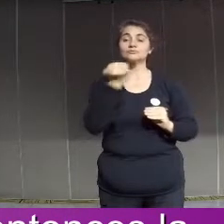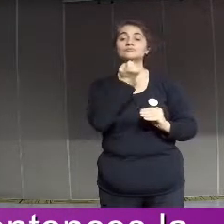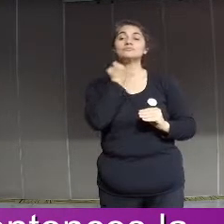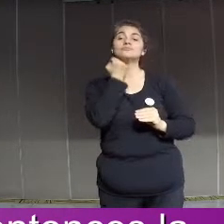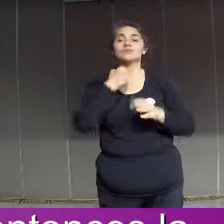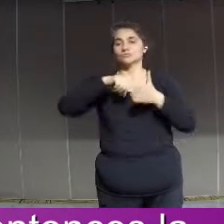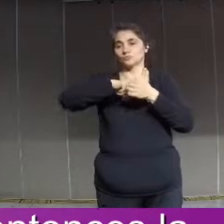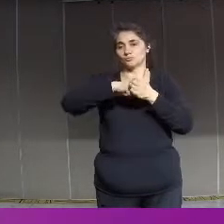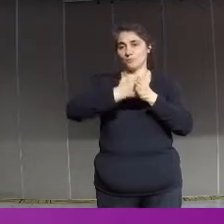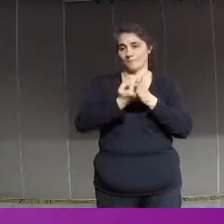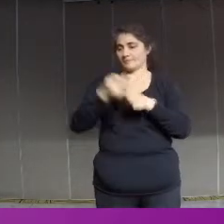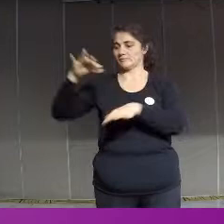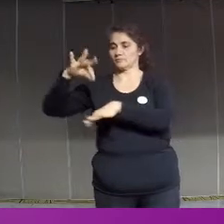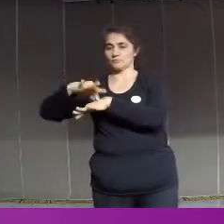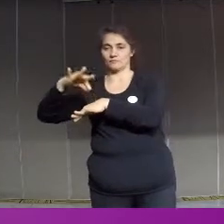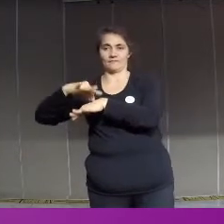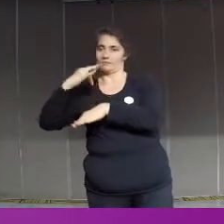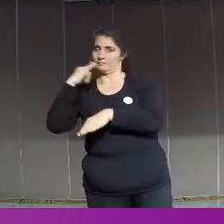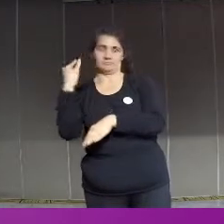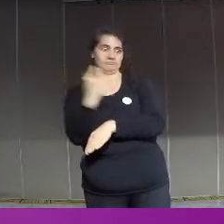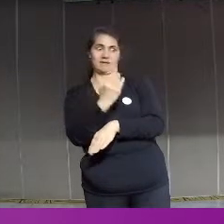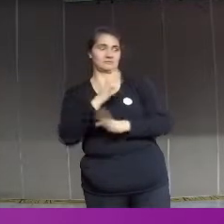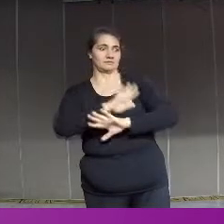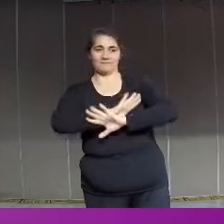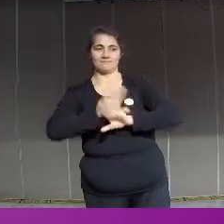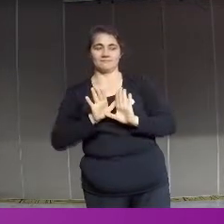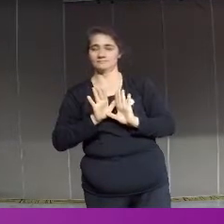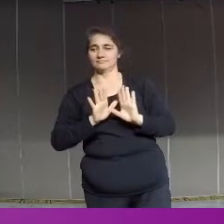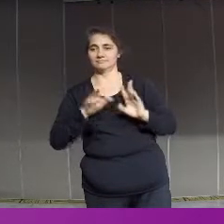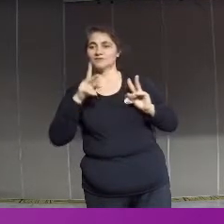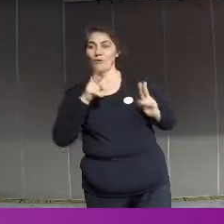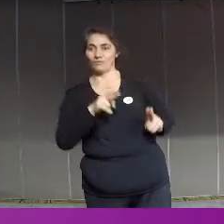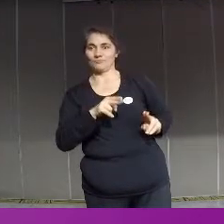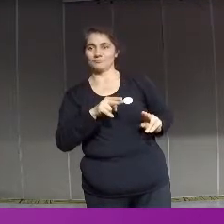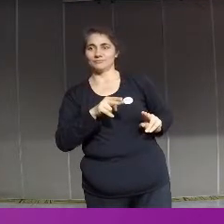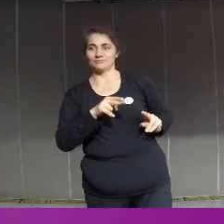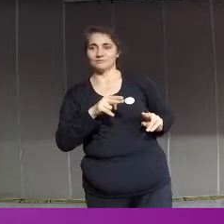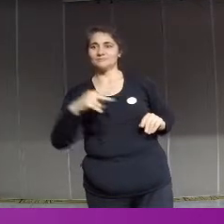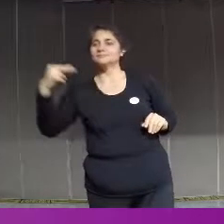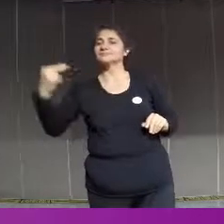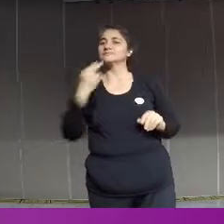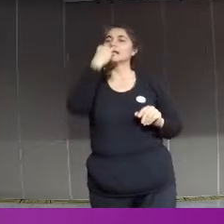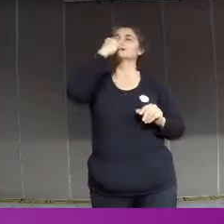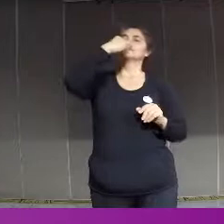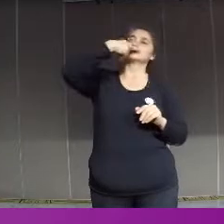médicos, inclusive debería haber un equipo para aspirar a un paciente que se ahoga en